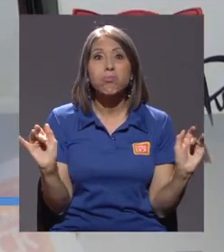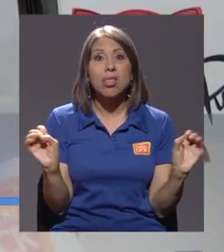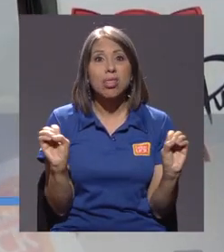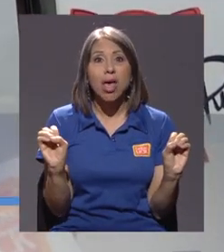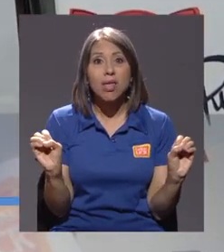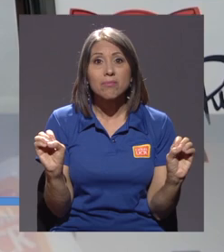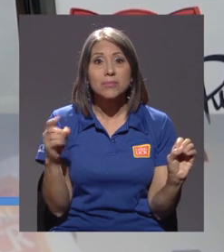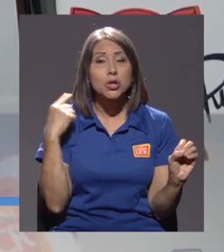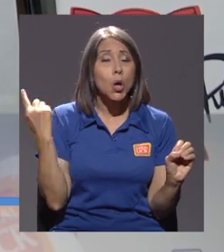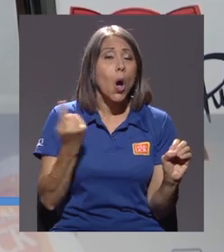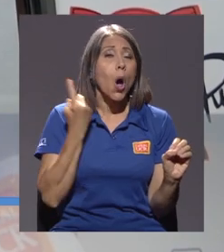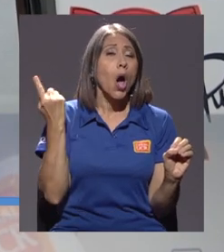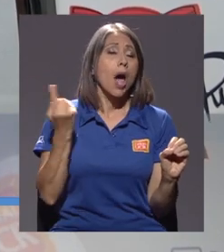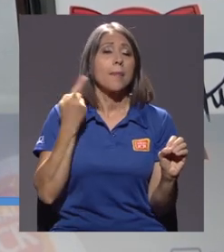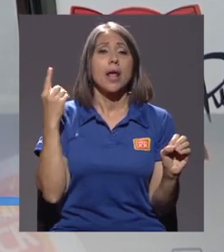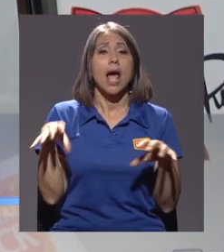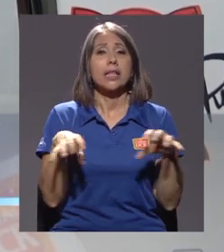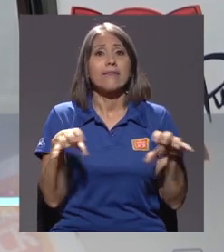en el primero.